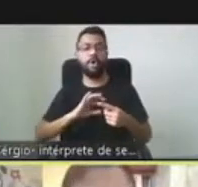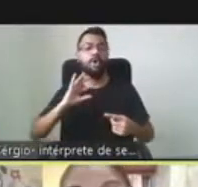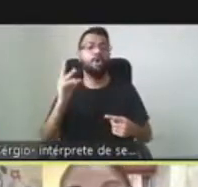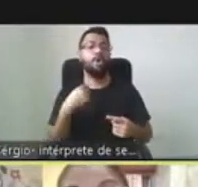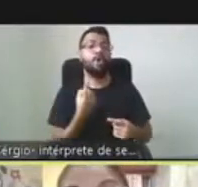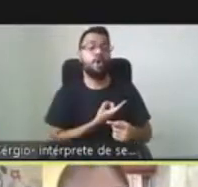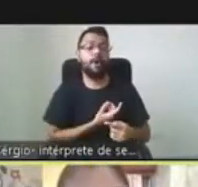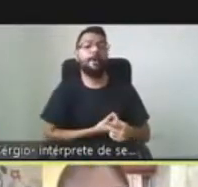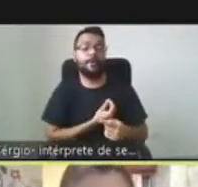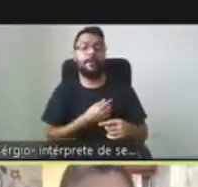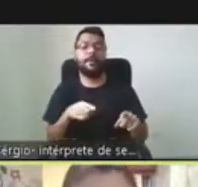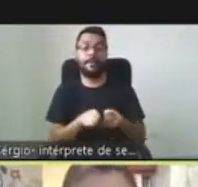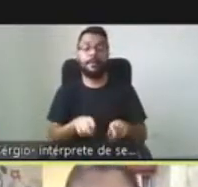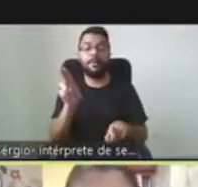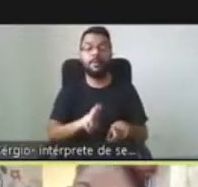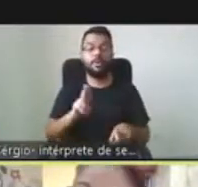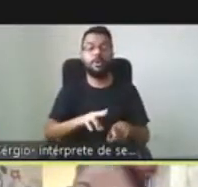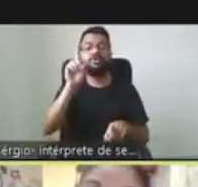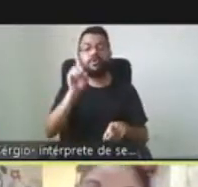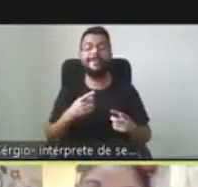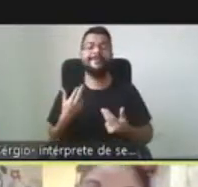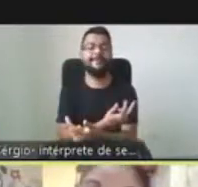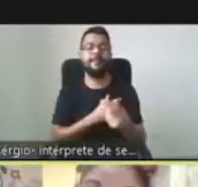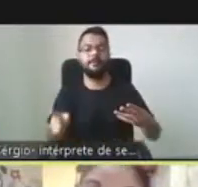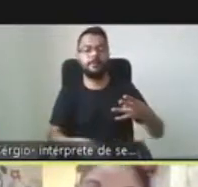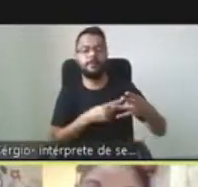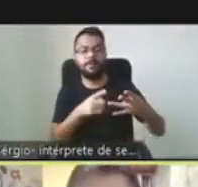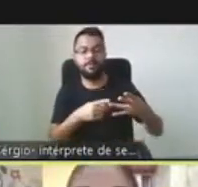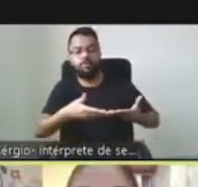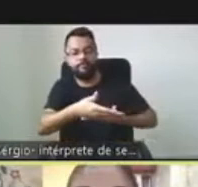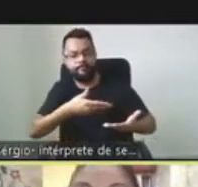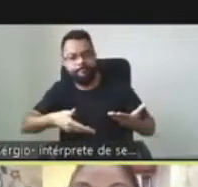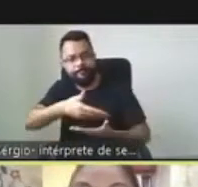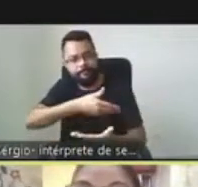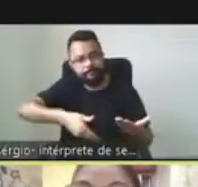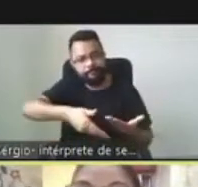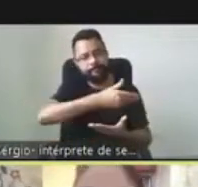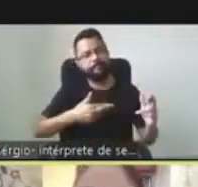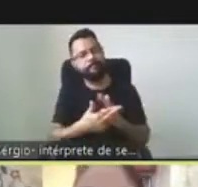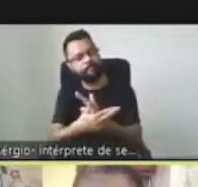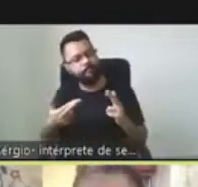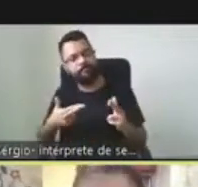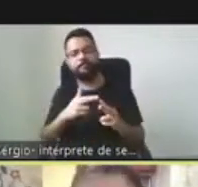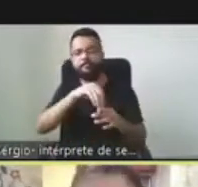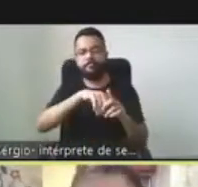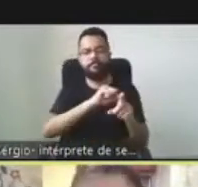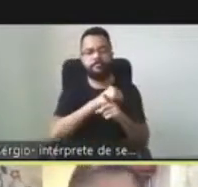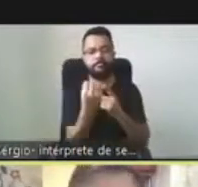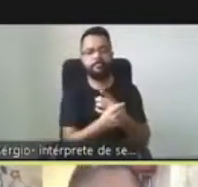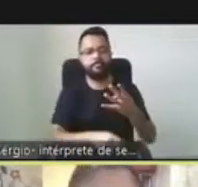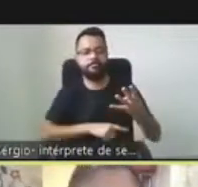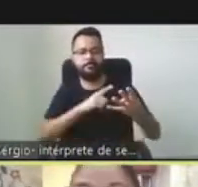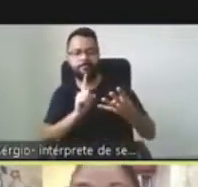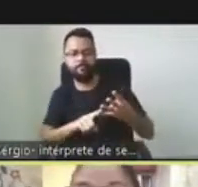mismos derechos por igual, la interrelación como esa forma de relacionarnos socialmente y la